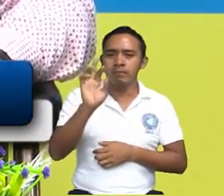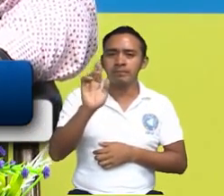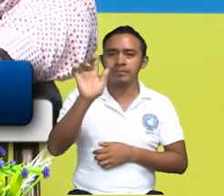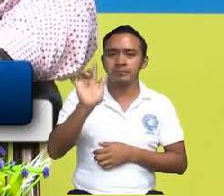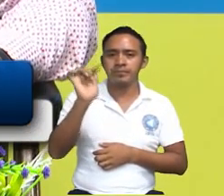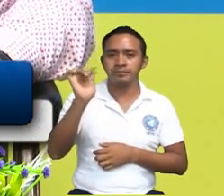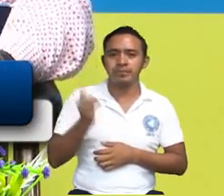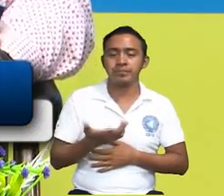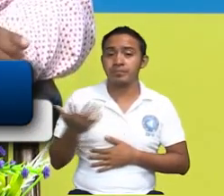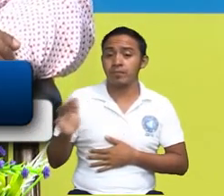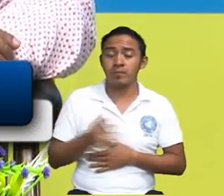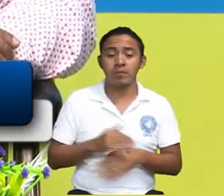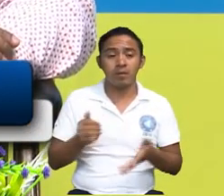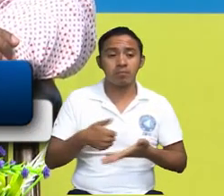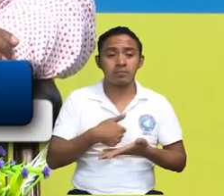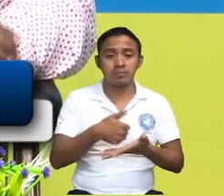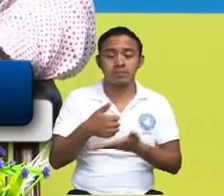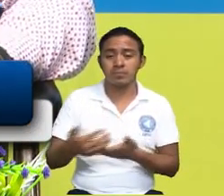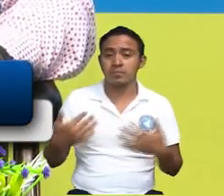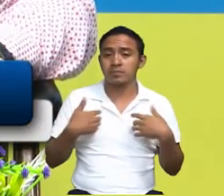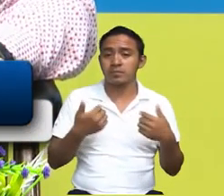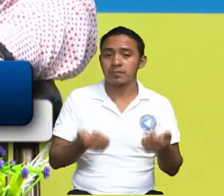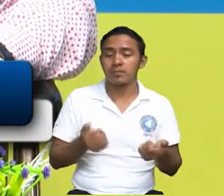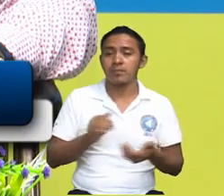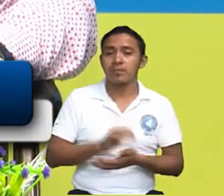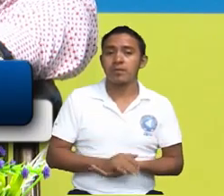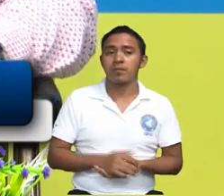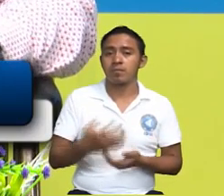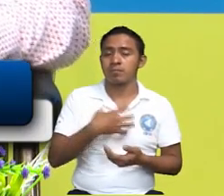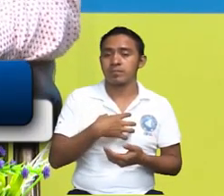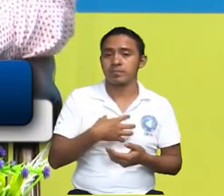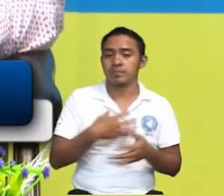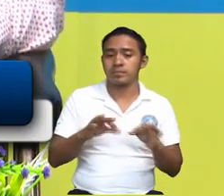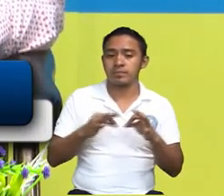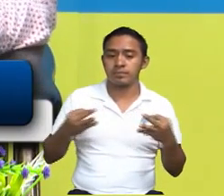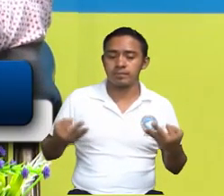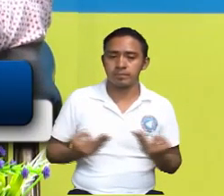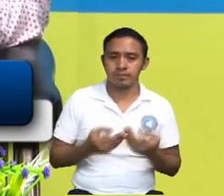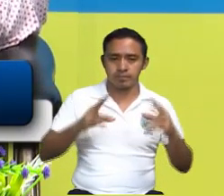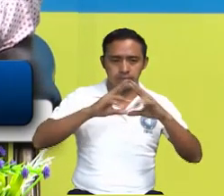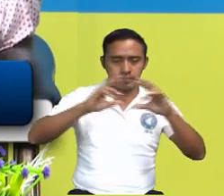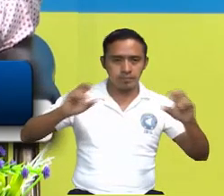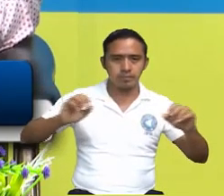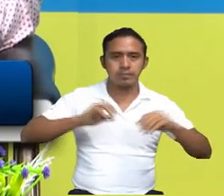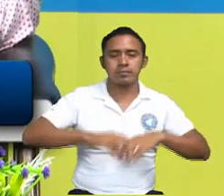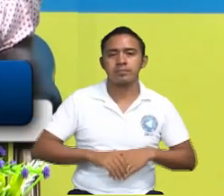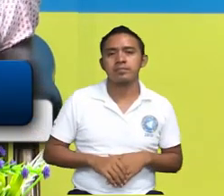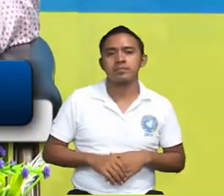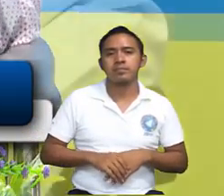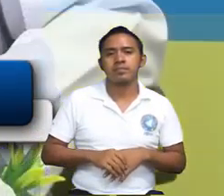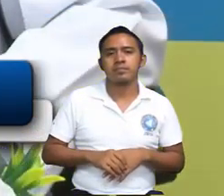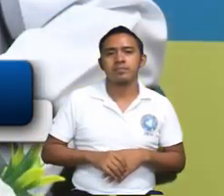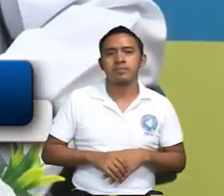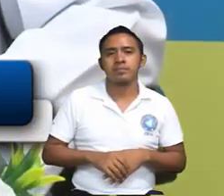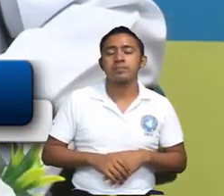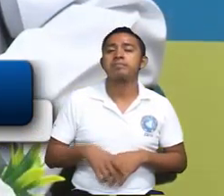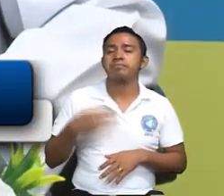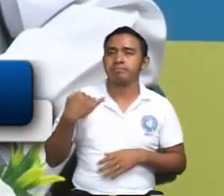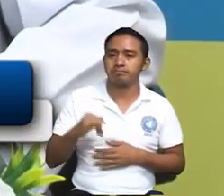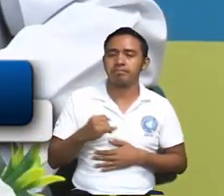de beneficio también para la salud de las familias nicaragüenses. Así